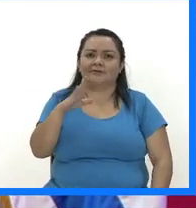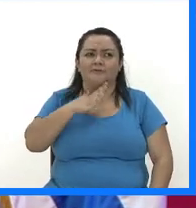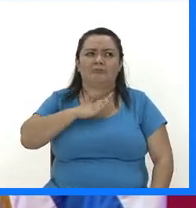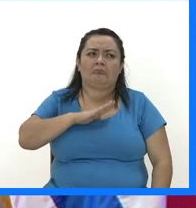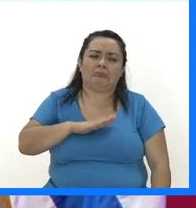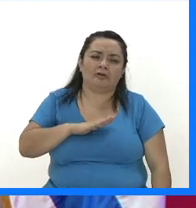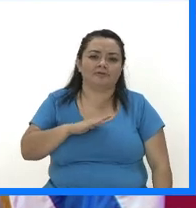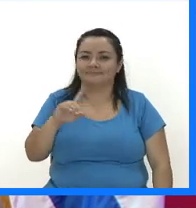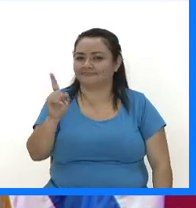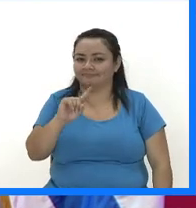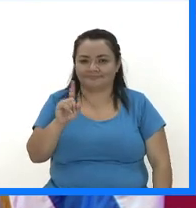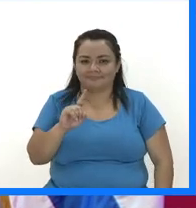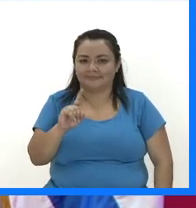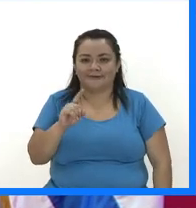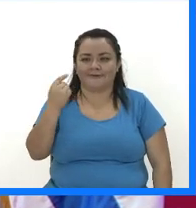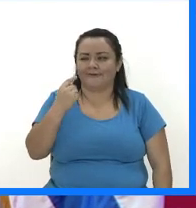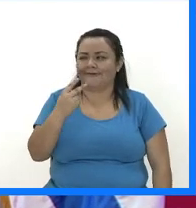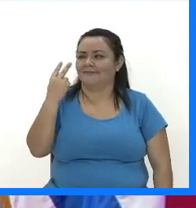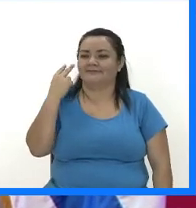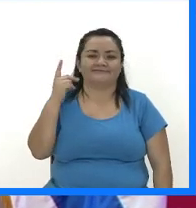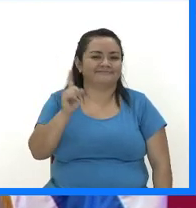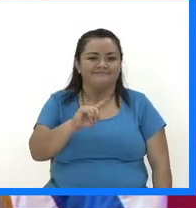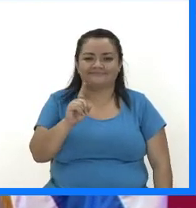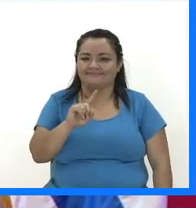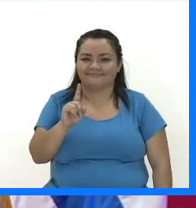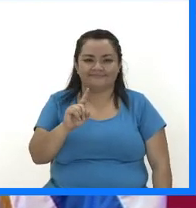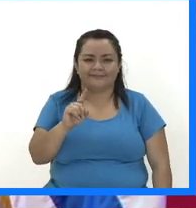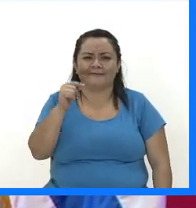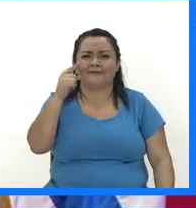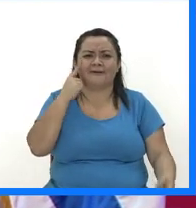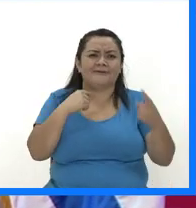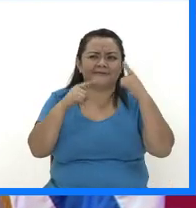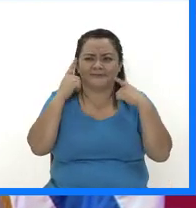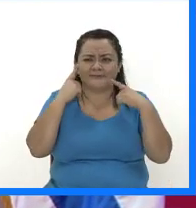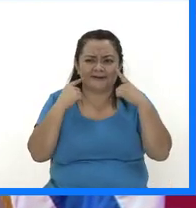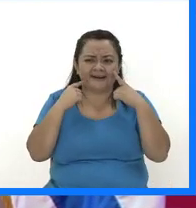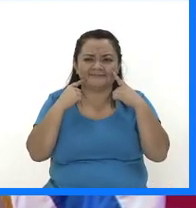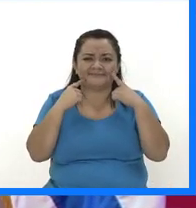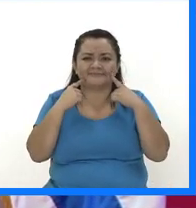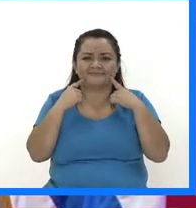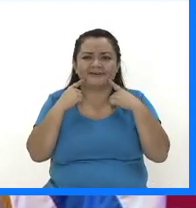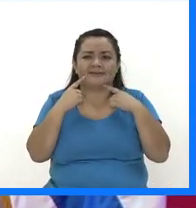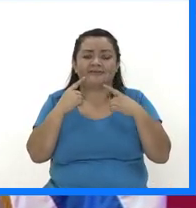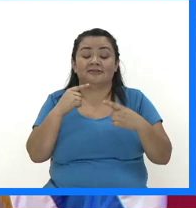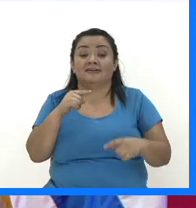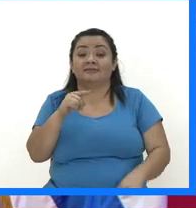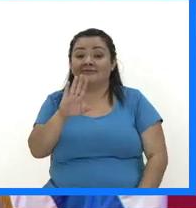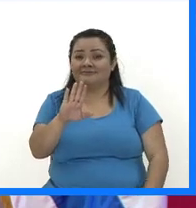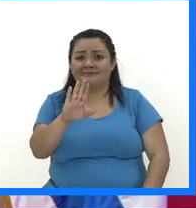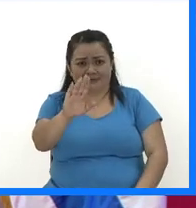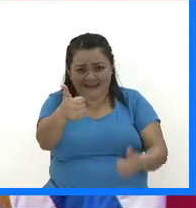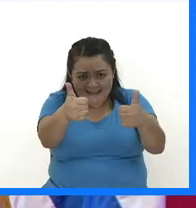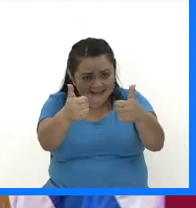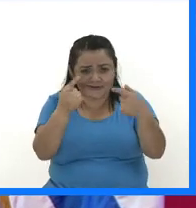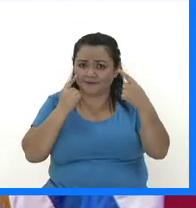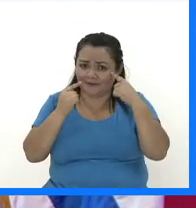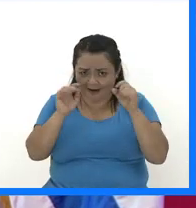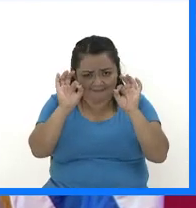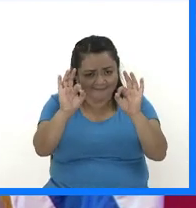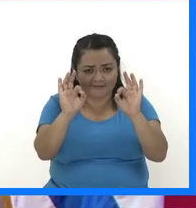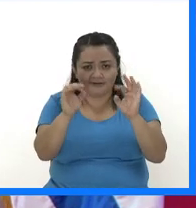no vayas a retroceder no vayas a llorar si vas a llorar llora en silencio eso no es humano no importa